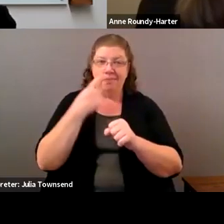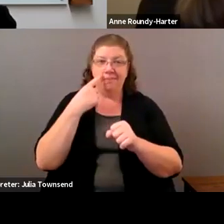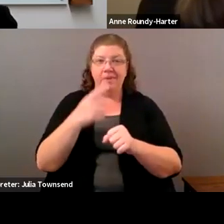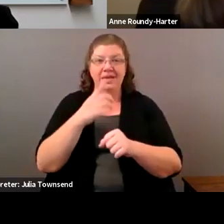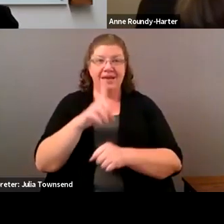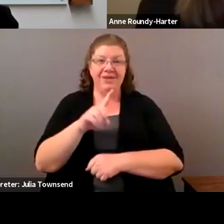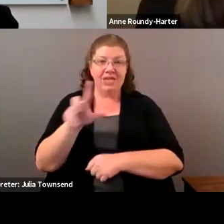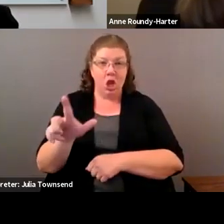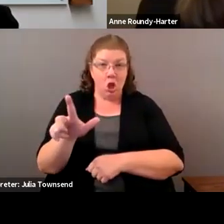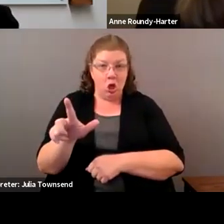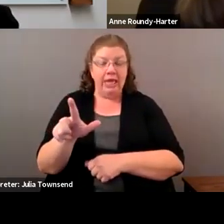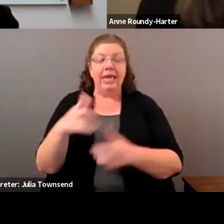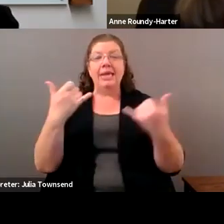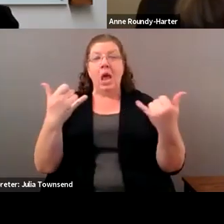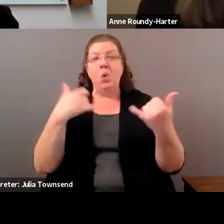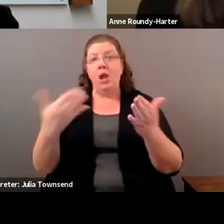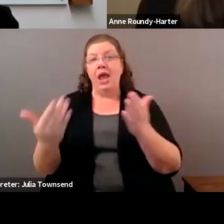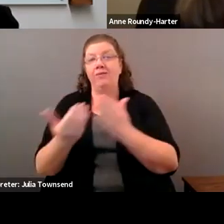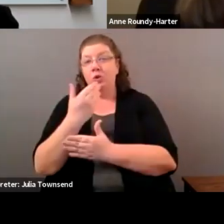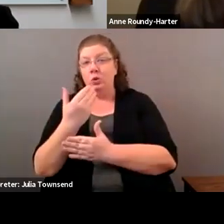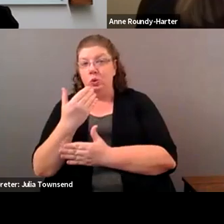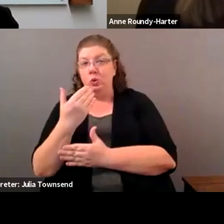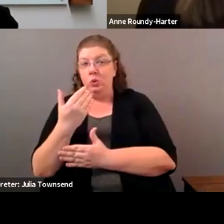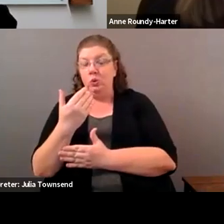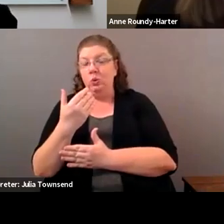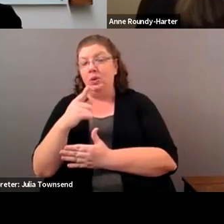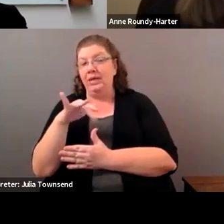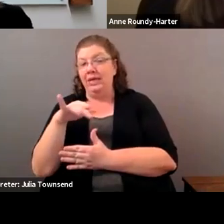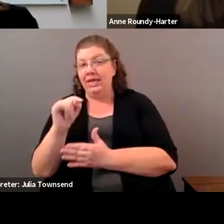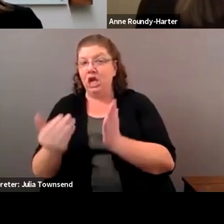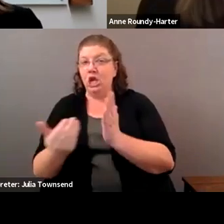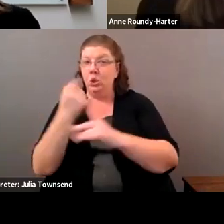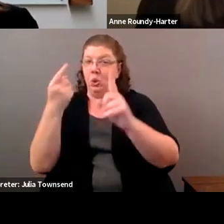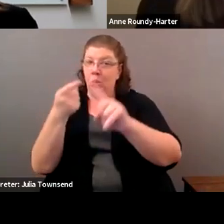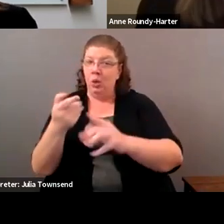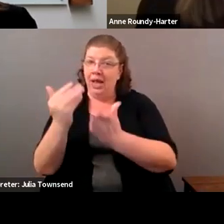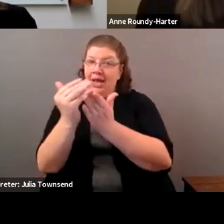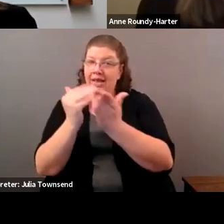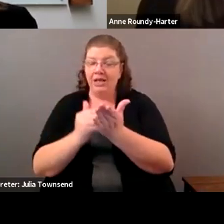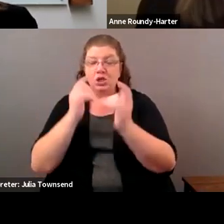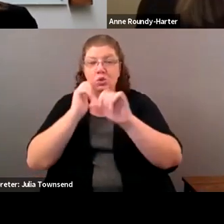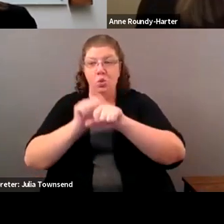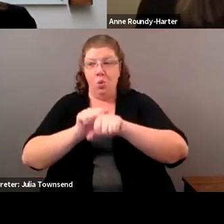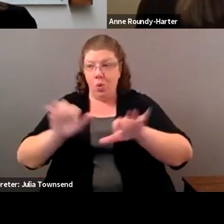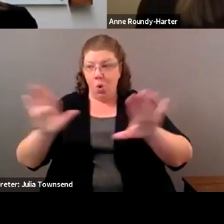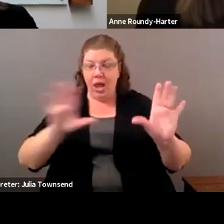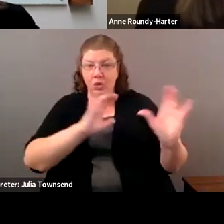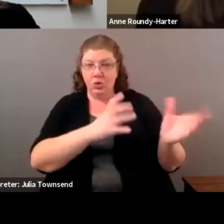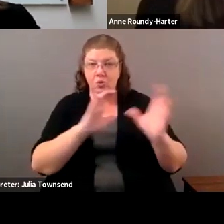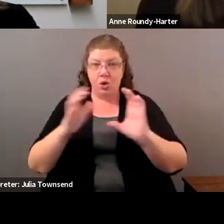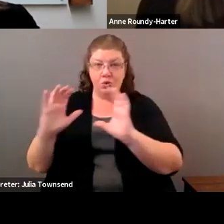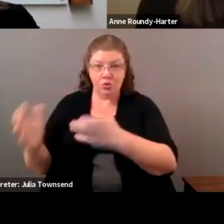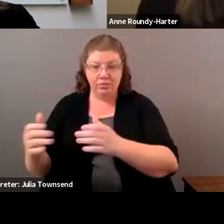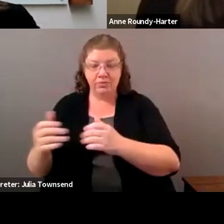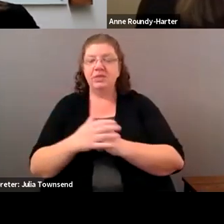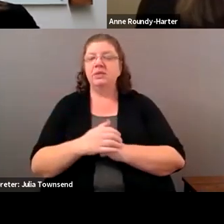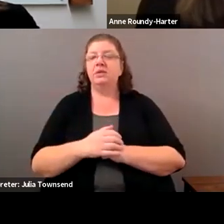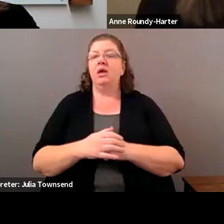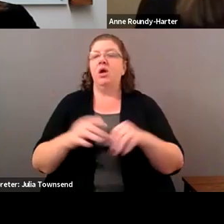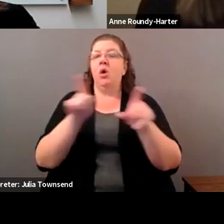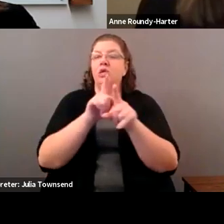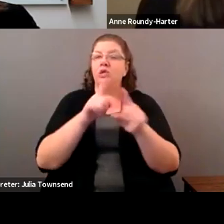aprendizaje a distancia y ahora tenemos nuevos niños si no hemos lecciones de desarrollo es designado el idioma inglés para hacer extensivos a los grupos y también